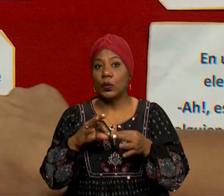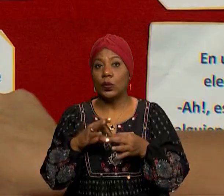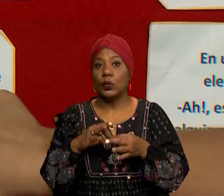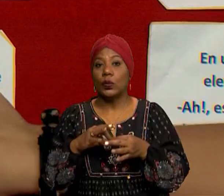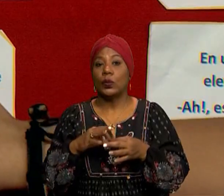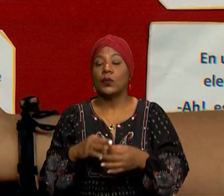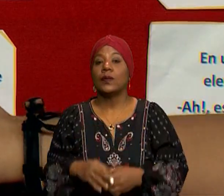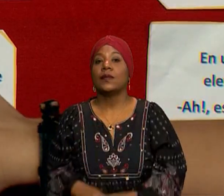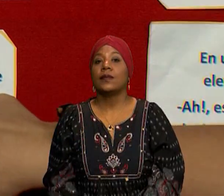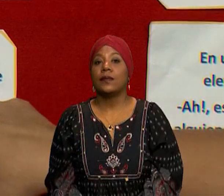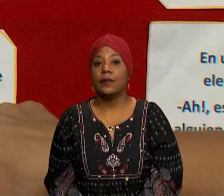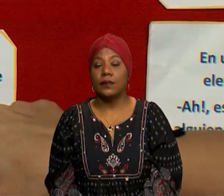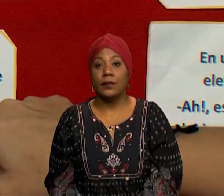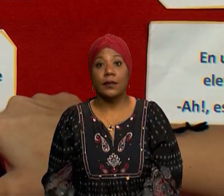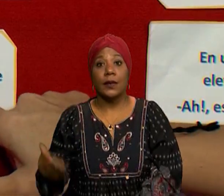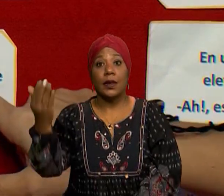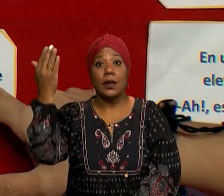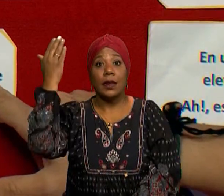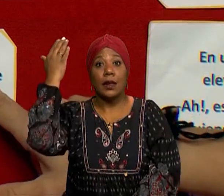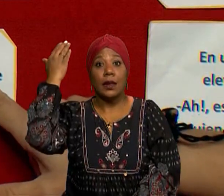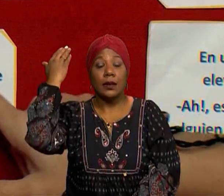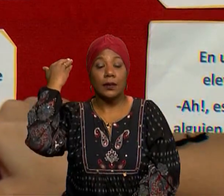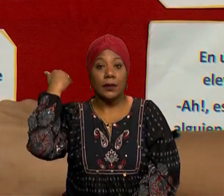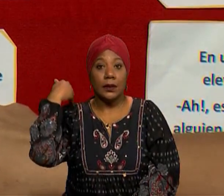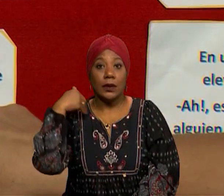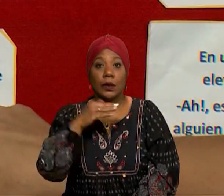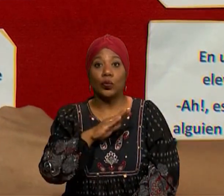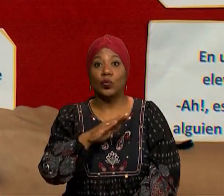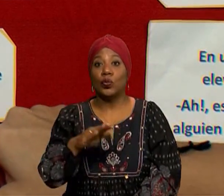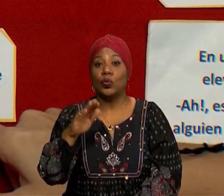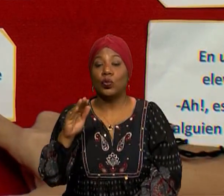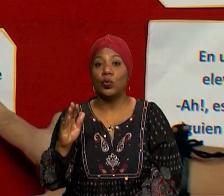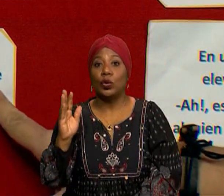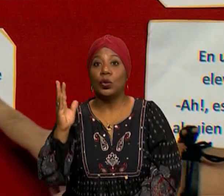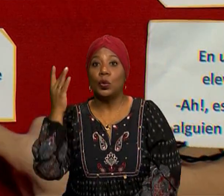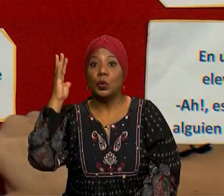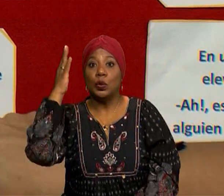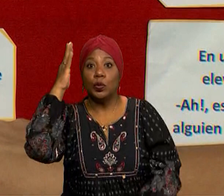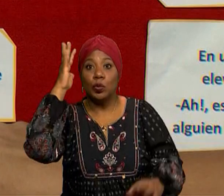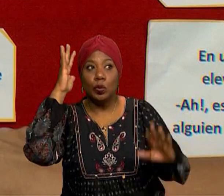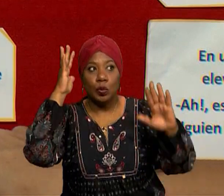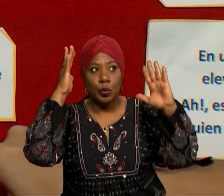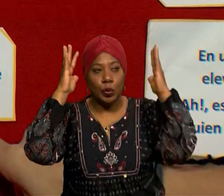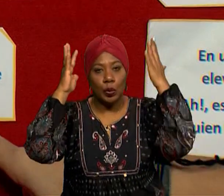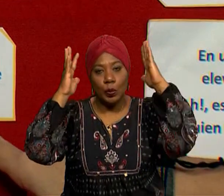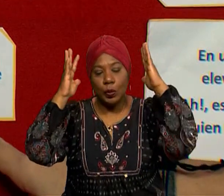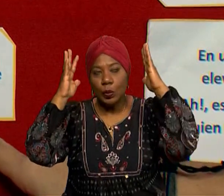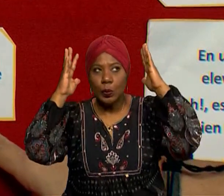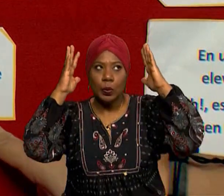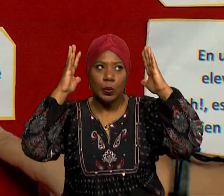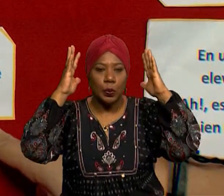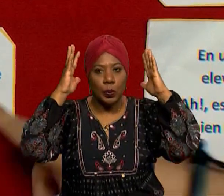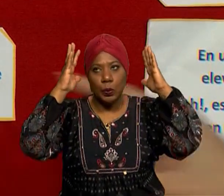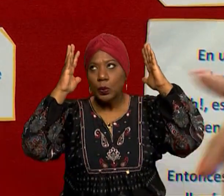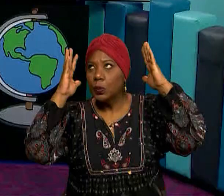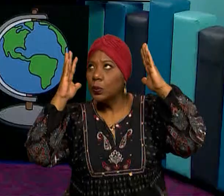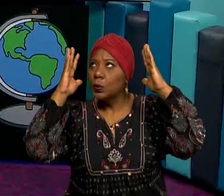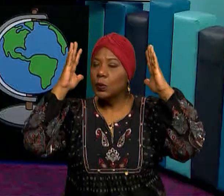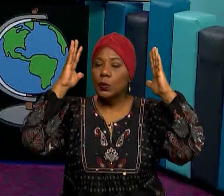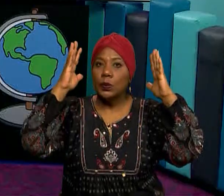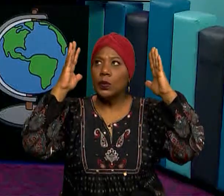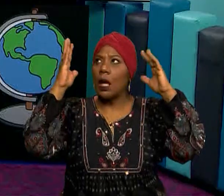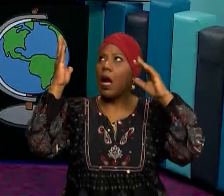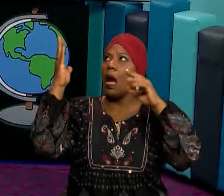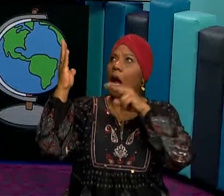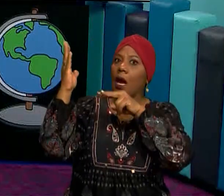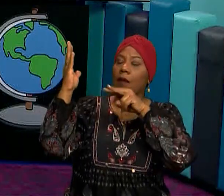el inicio, había una vez un niño que caminaba por el bosque cuando encontró un pantalón y dijo, este